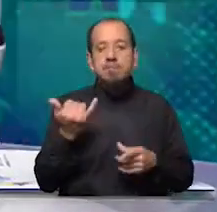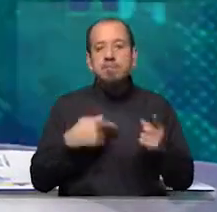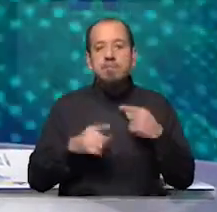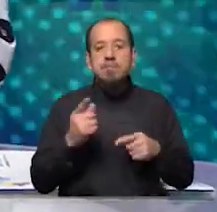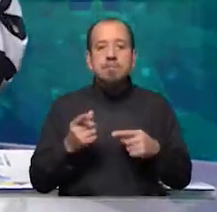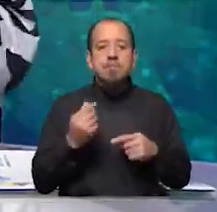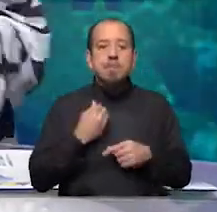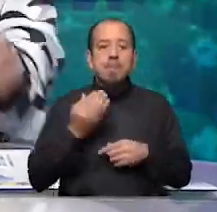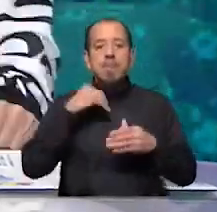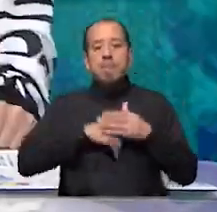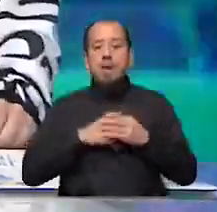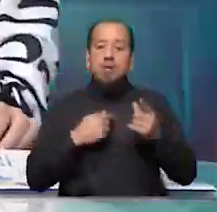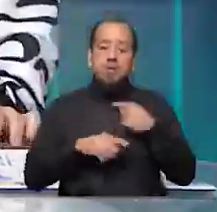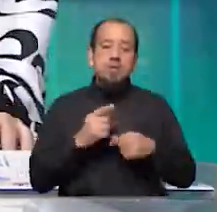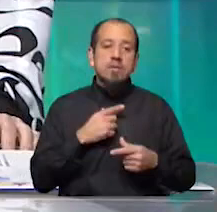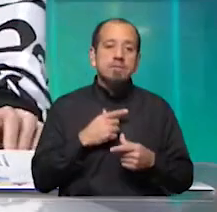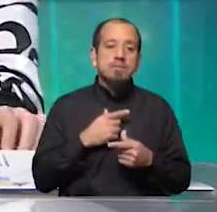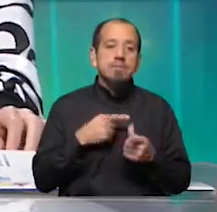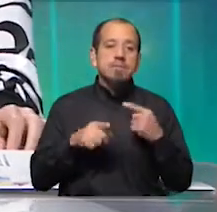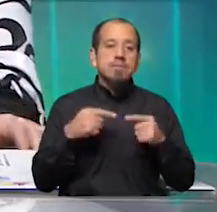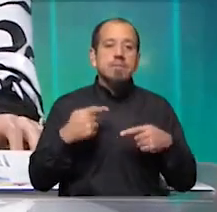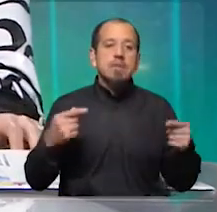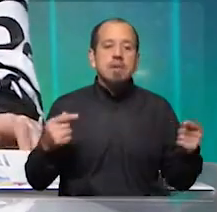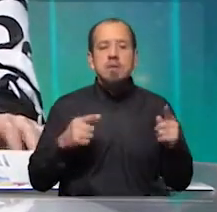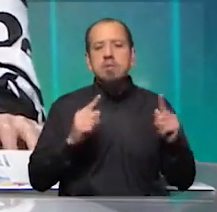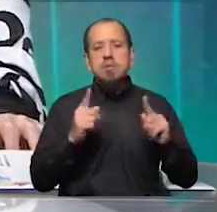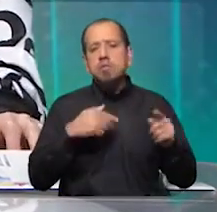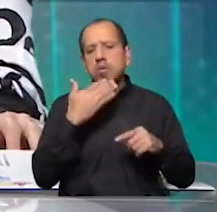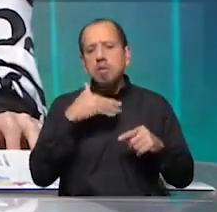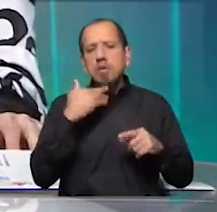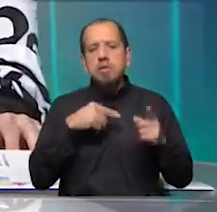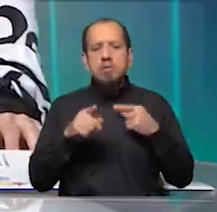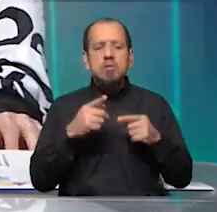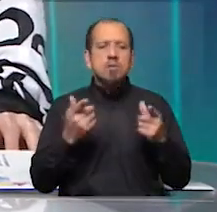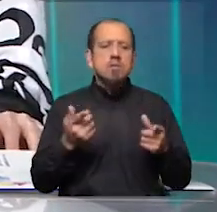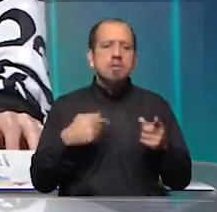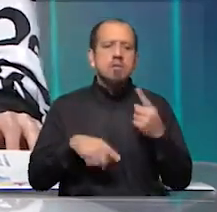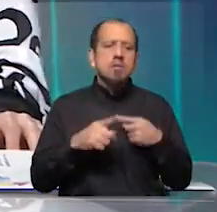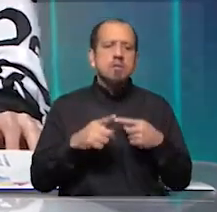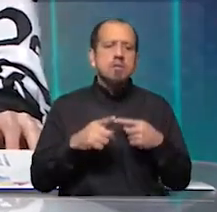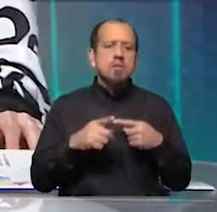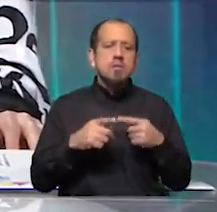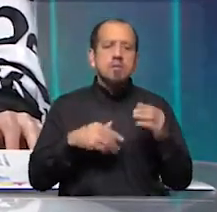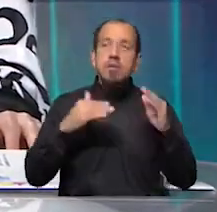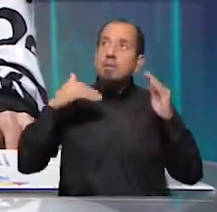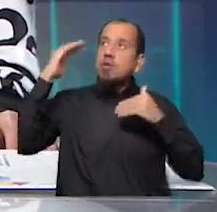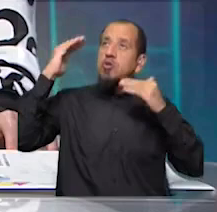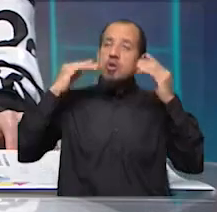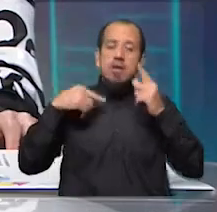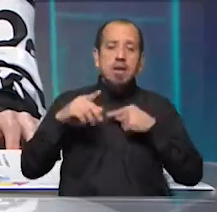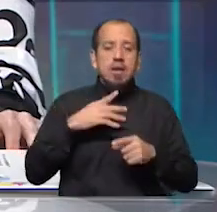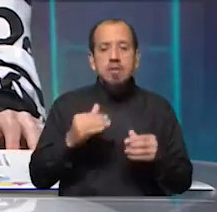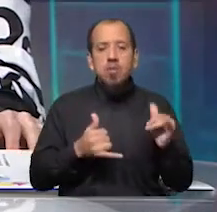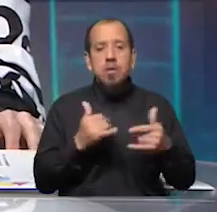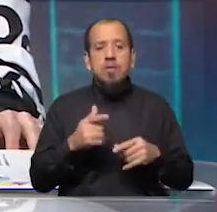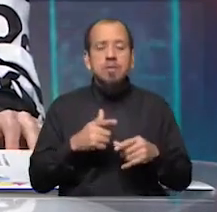bastante reprimido o estas cosas no entiendo estos adultos que juegan con autitos y con juguetitos y que no sé qué no sé cuánto Pero